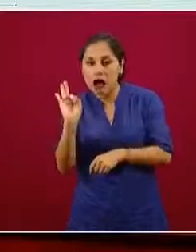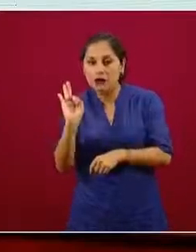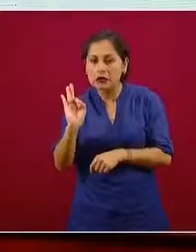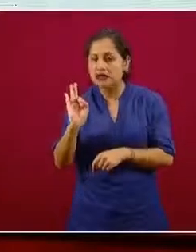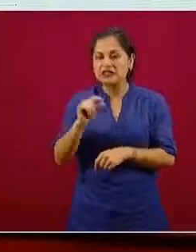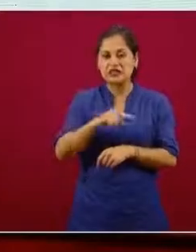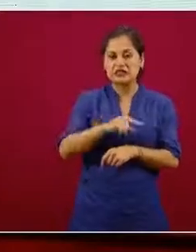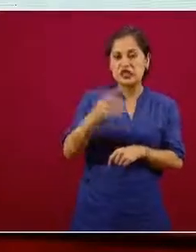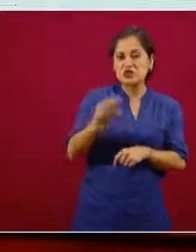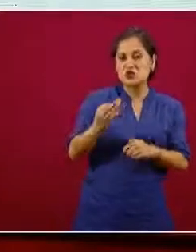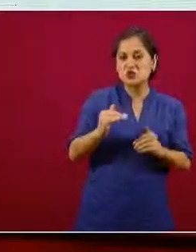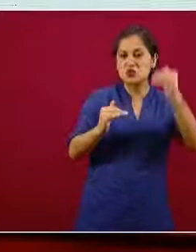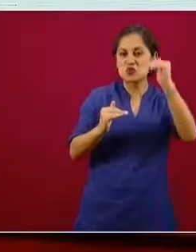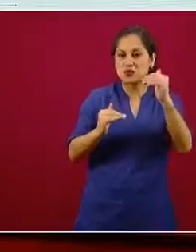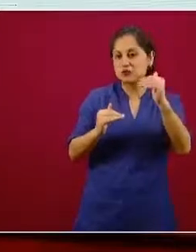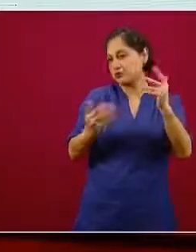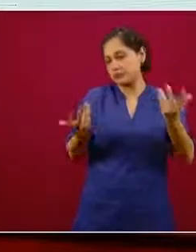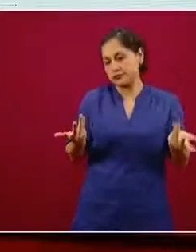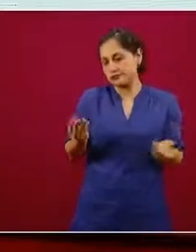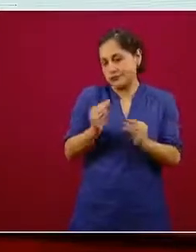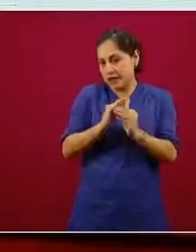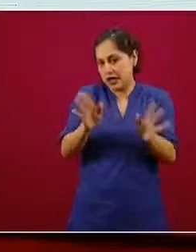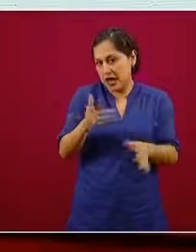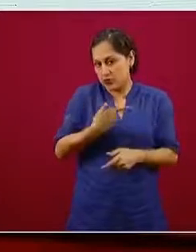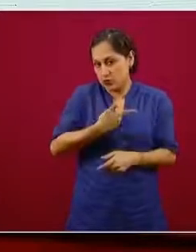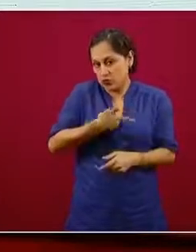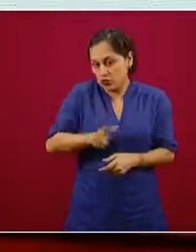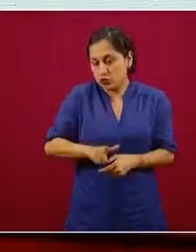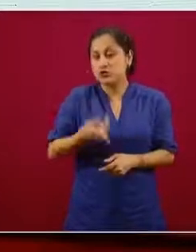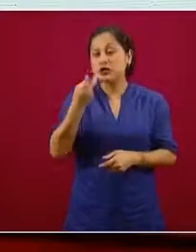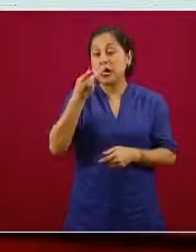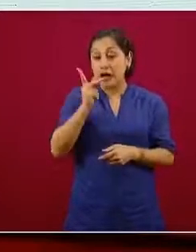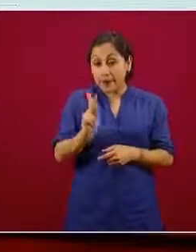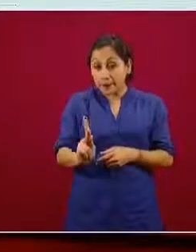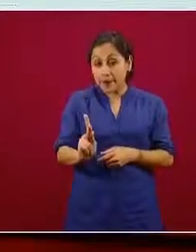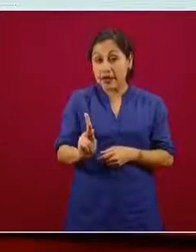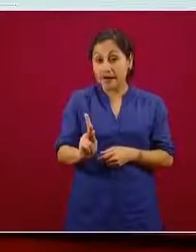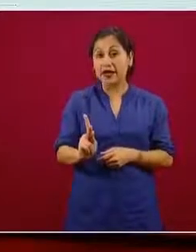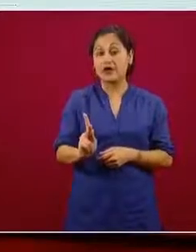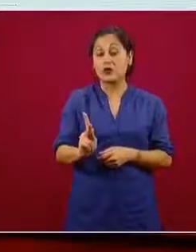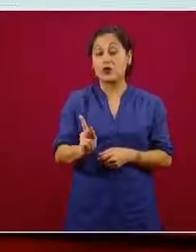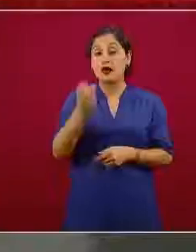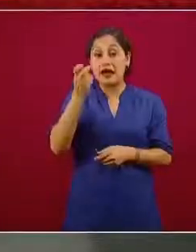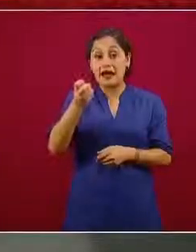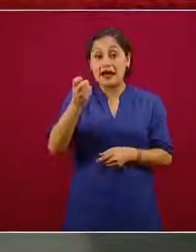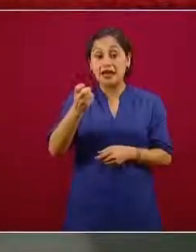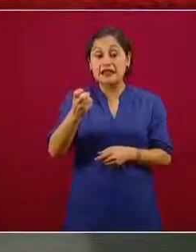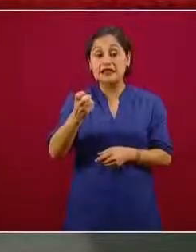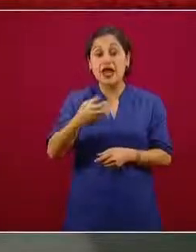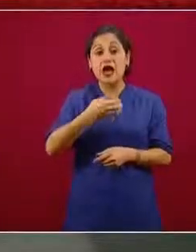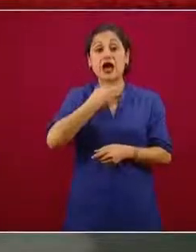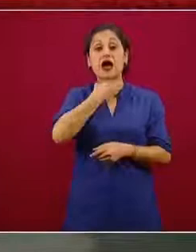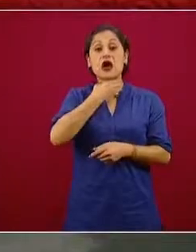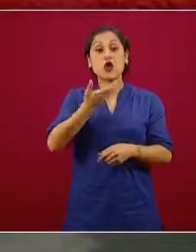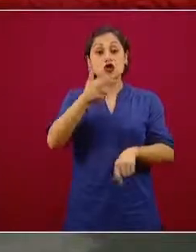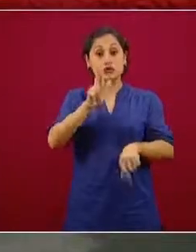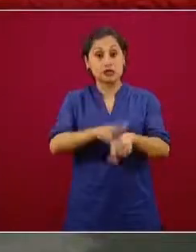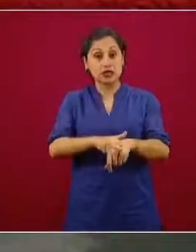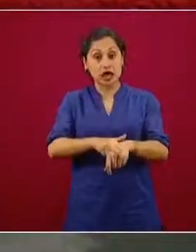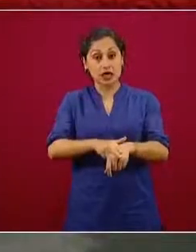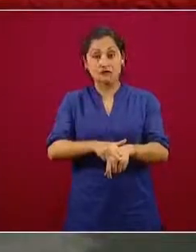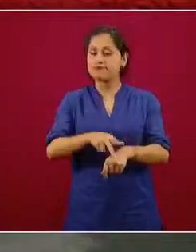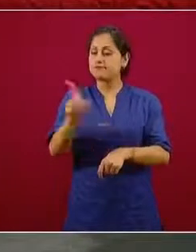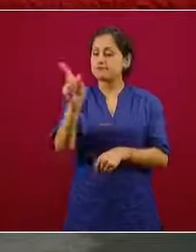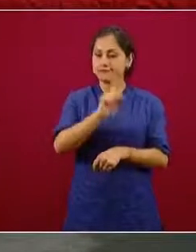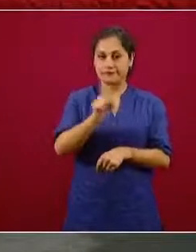conocerla. ¿Si eso lleva a que se sature el hospital? No, afortunadamente no, como lo mostramos